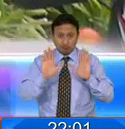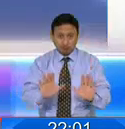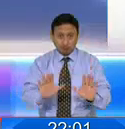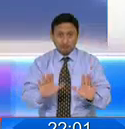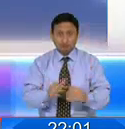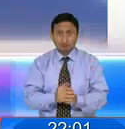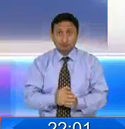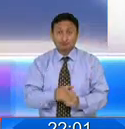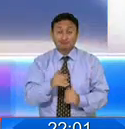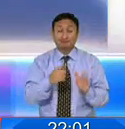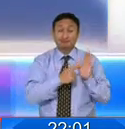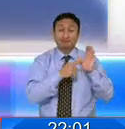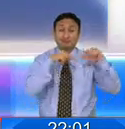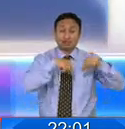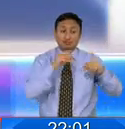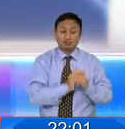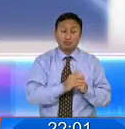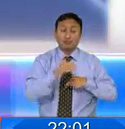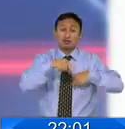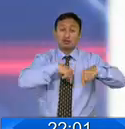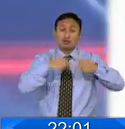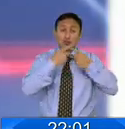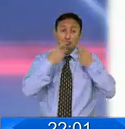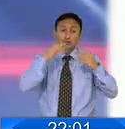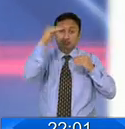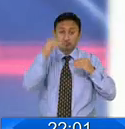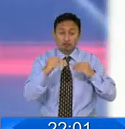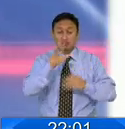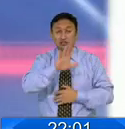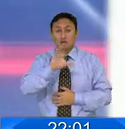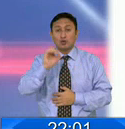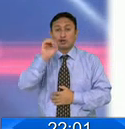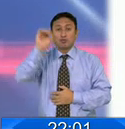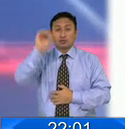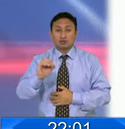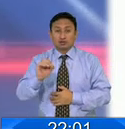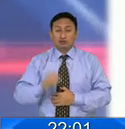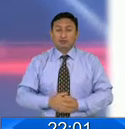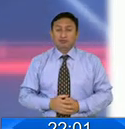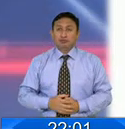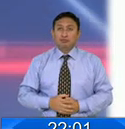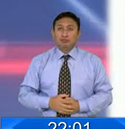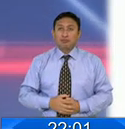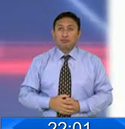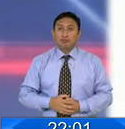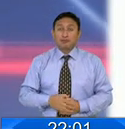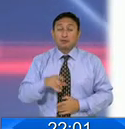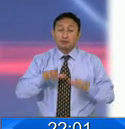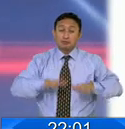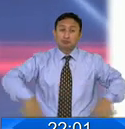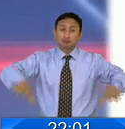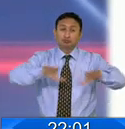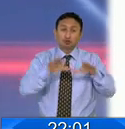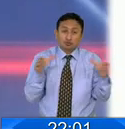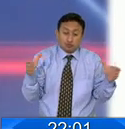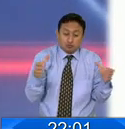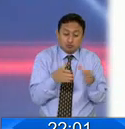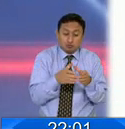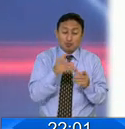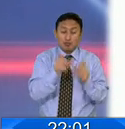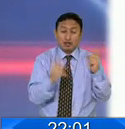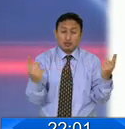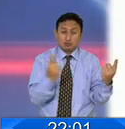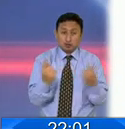Esto contempla limitar el aforo del transporte público al 50% de su capacidad ordinaria. En espacios cerrados de atención al